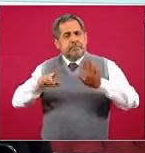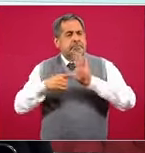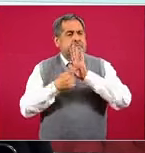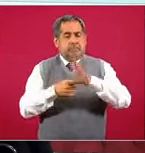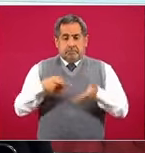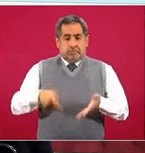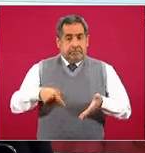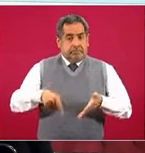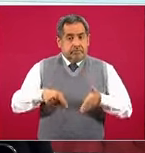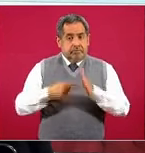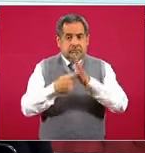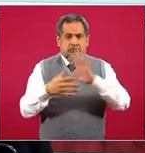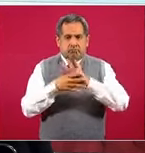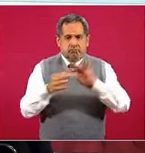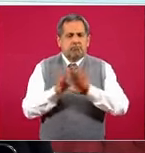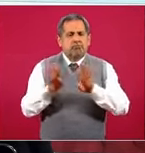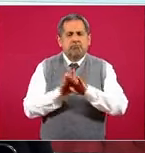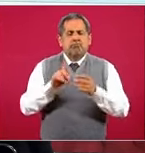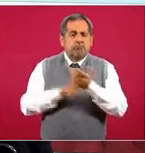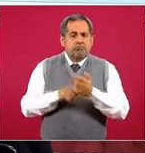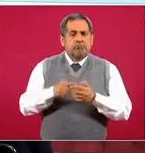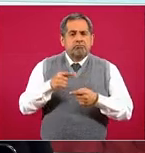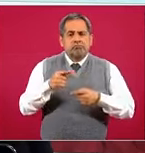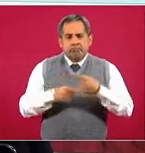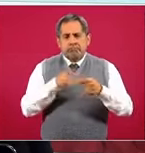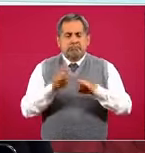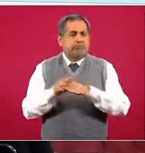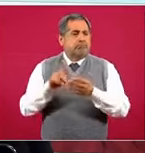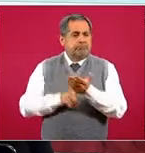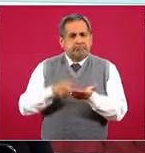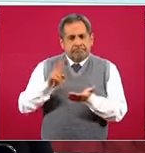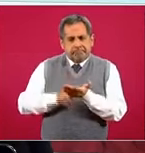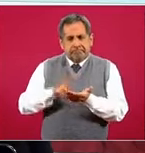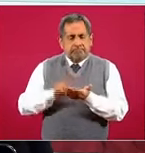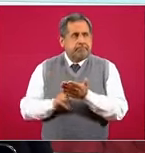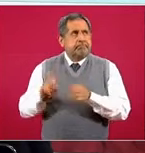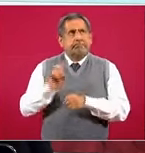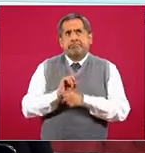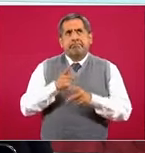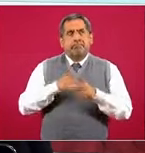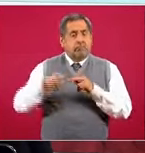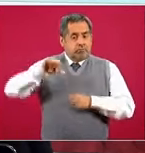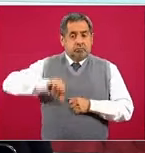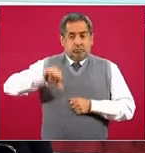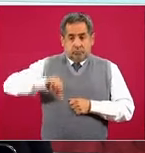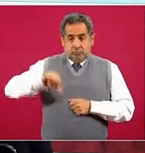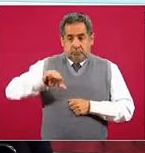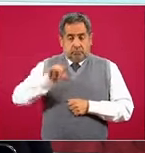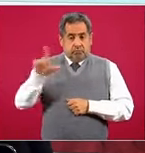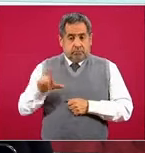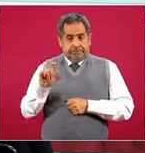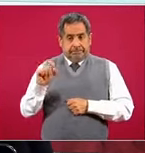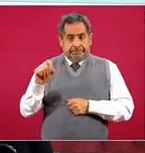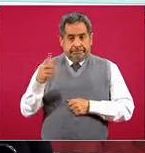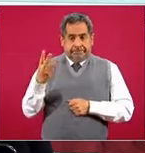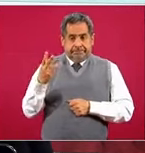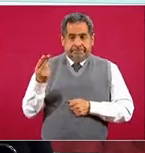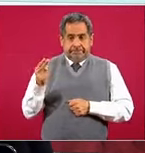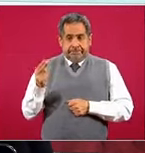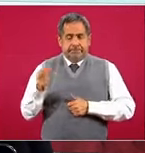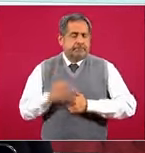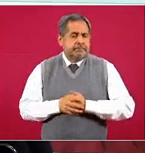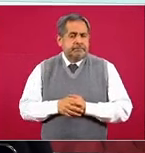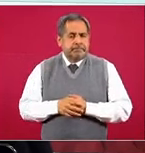aquí y que comenzó su vigencia el día de hoy, lunes 23 de noviembre.